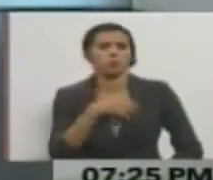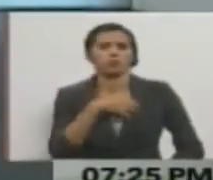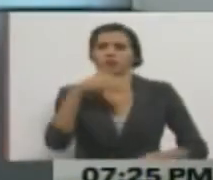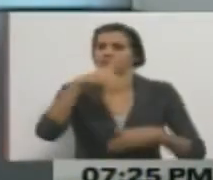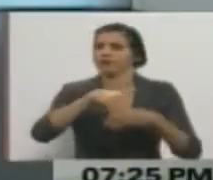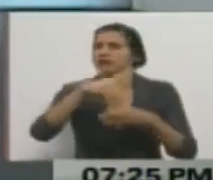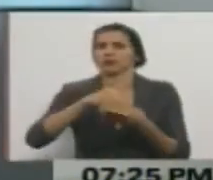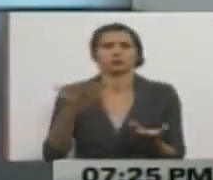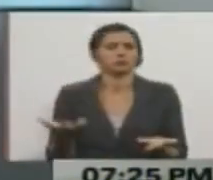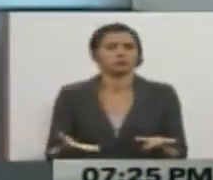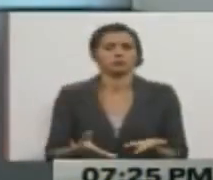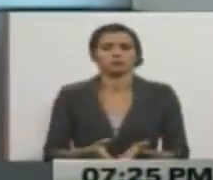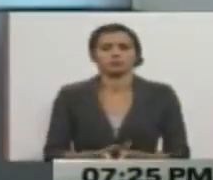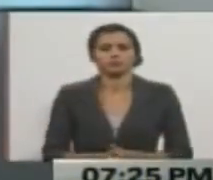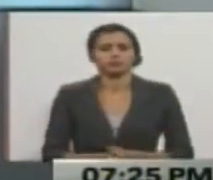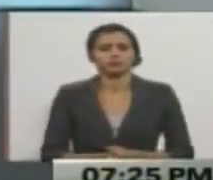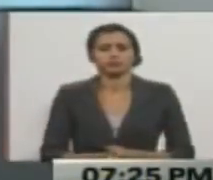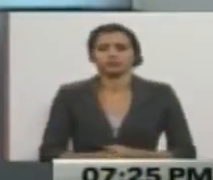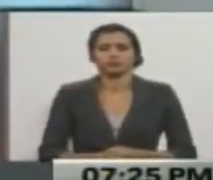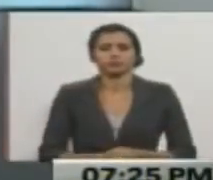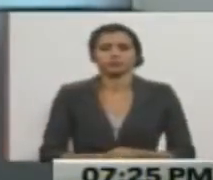que tampoco se dé, perdón, en el